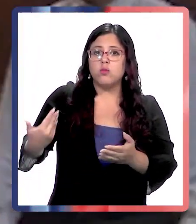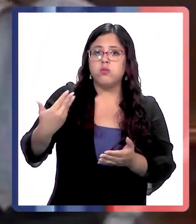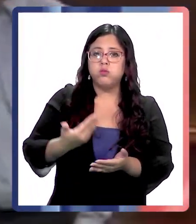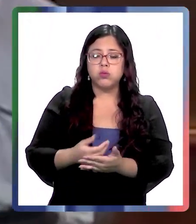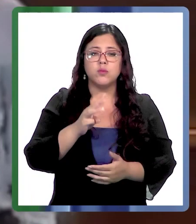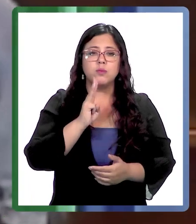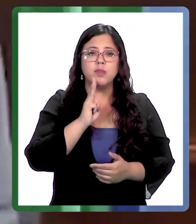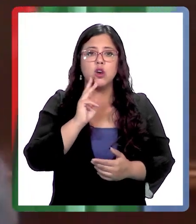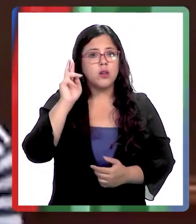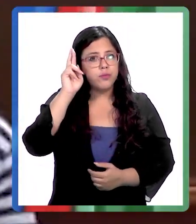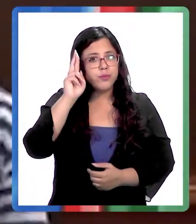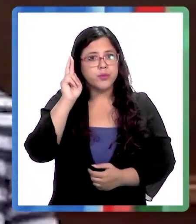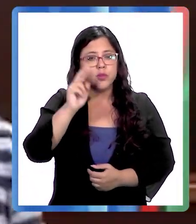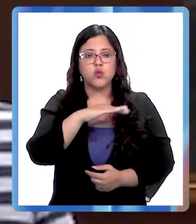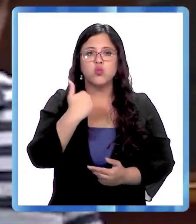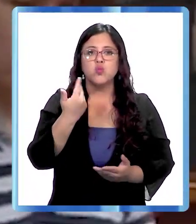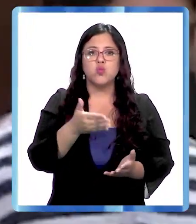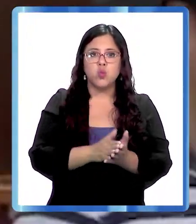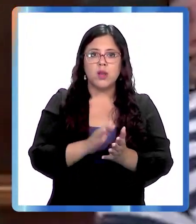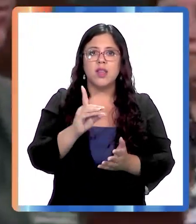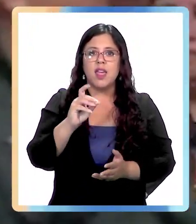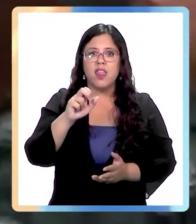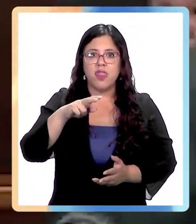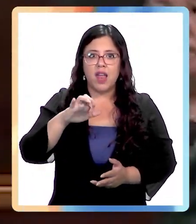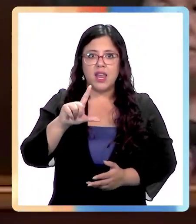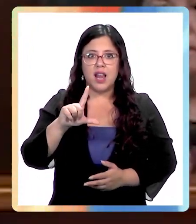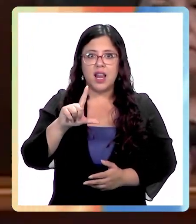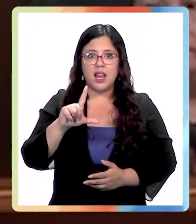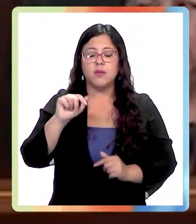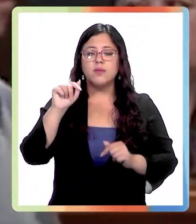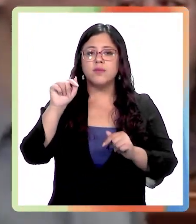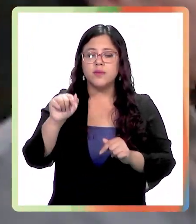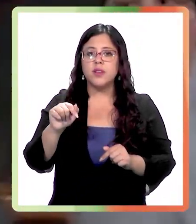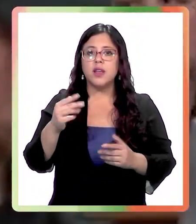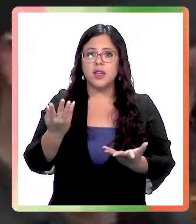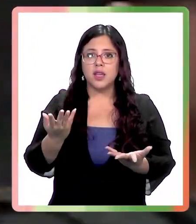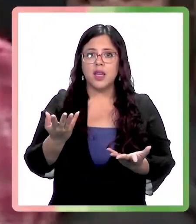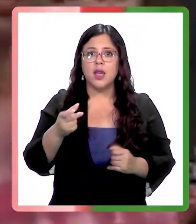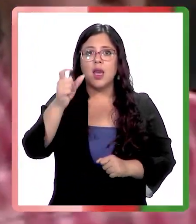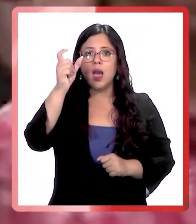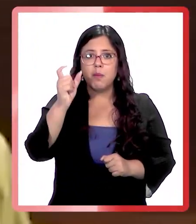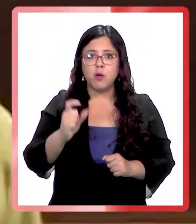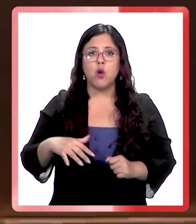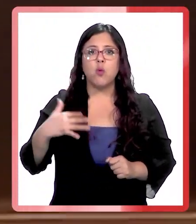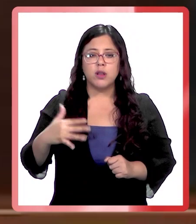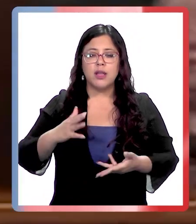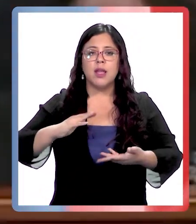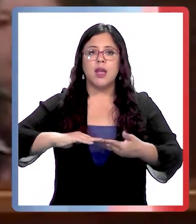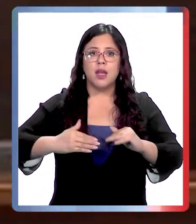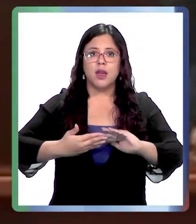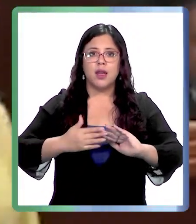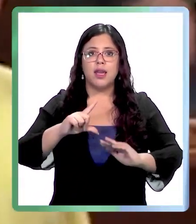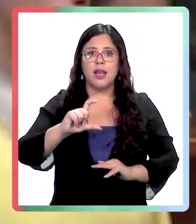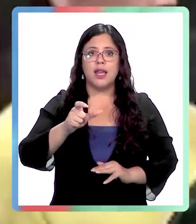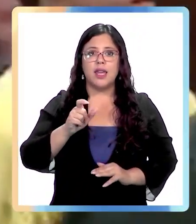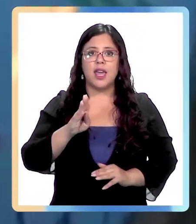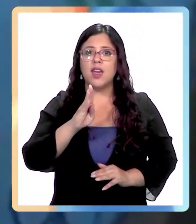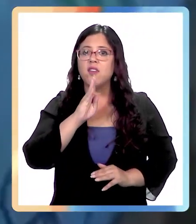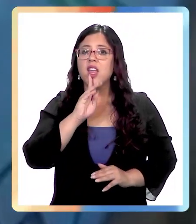los hechos, este miércoles se conmemora el fallecimiento de Daniel Zamudio, quien se ha convertido en un símbolo para la